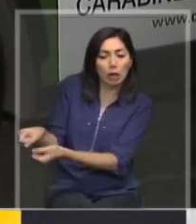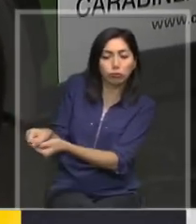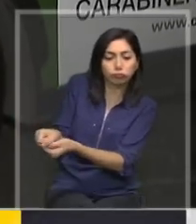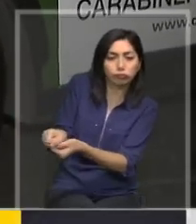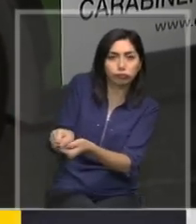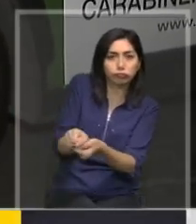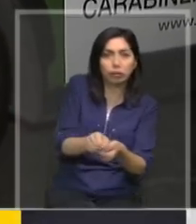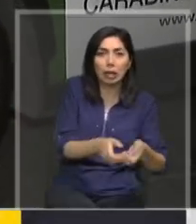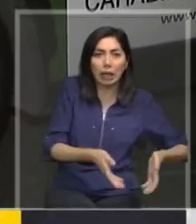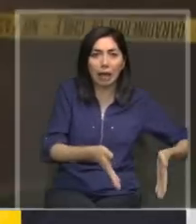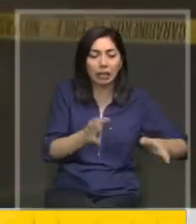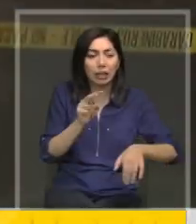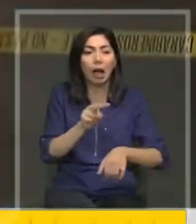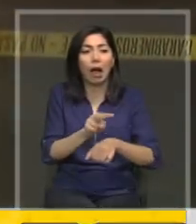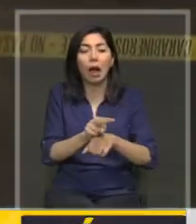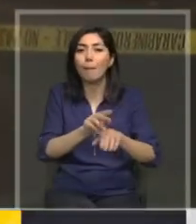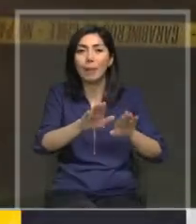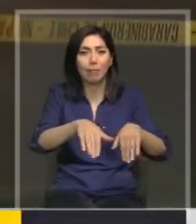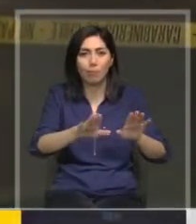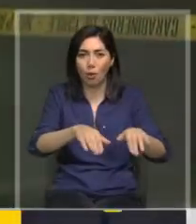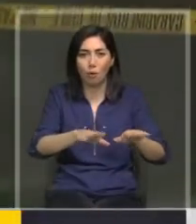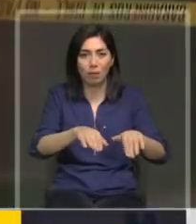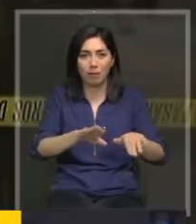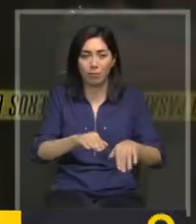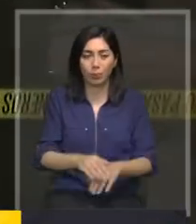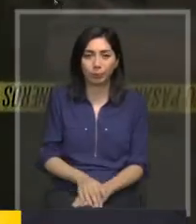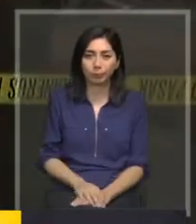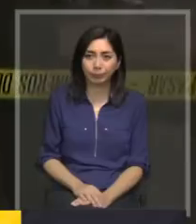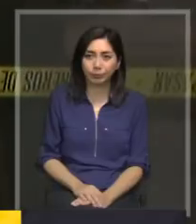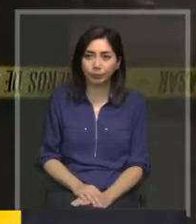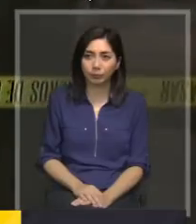Y ahora me dice que era el mismo.